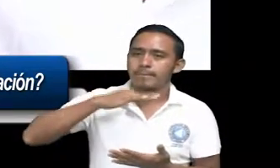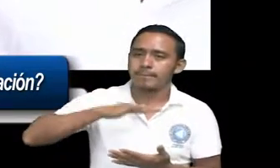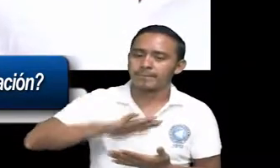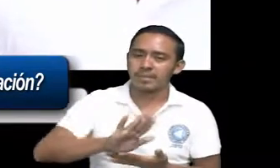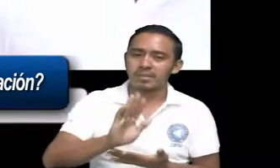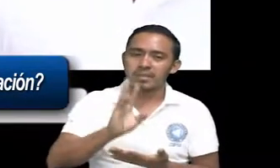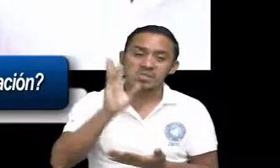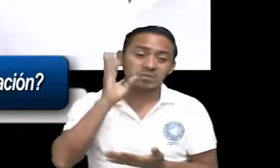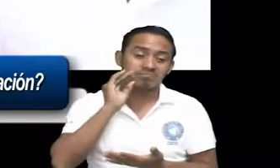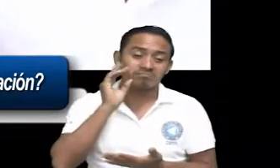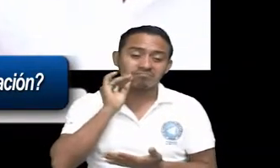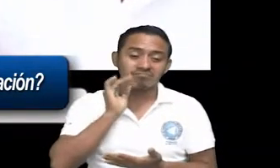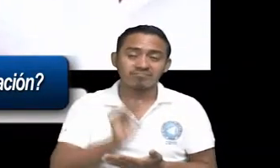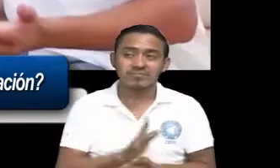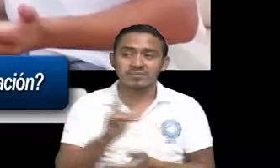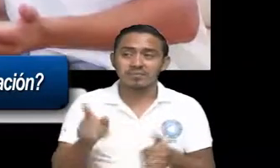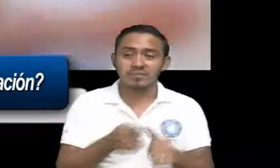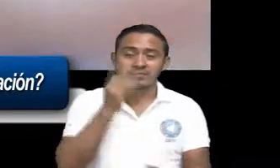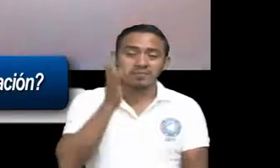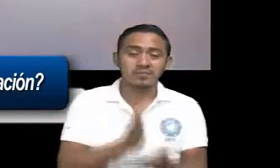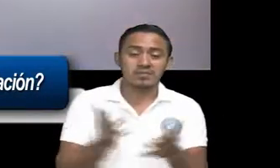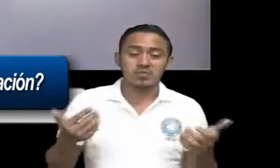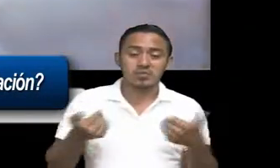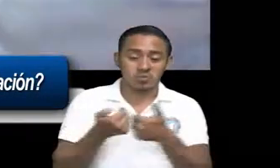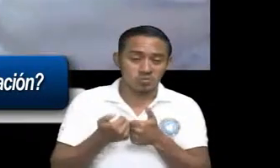mala experiencia en su primera relación.